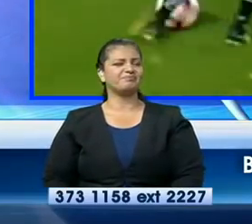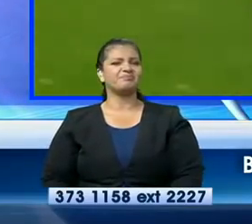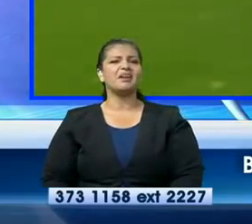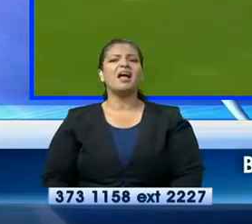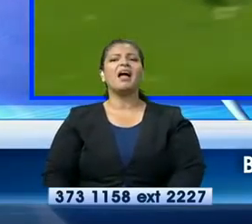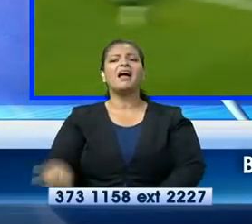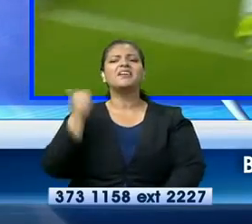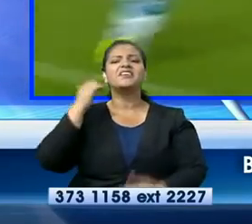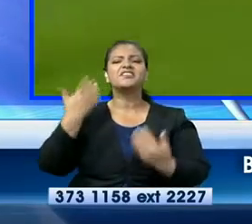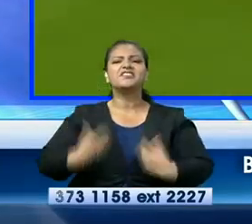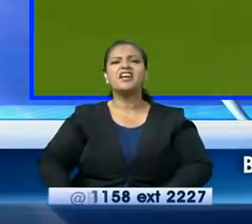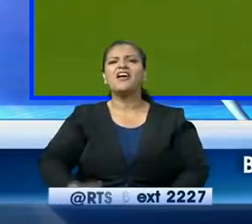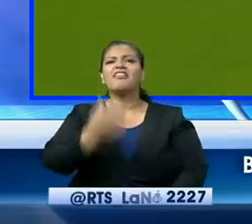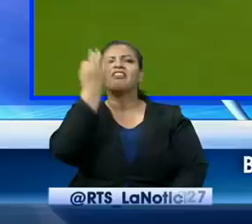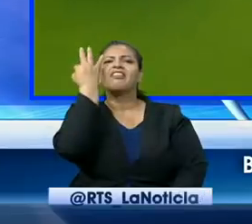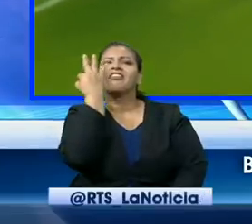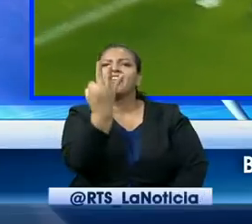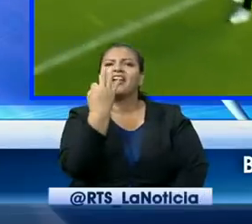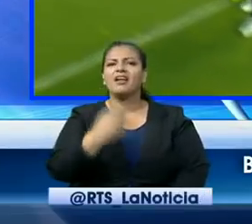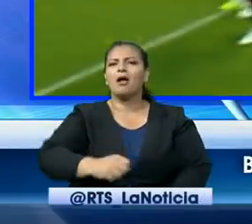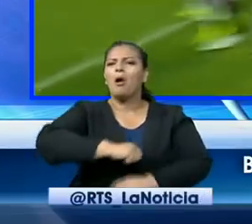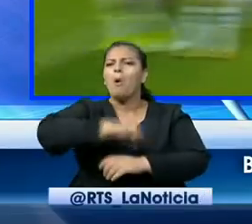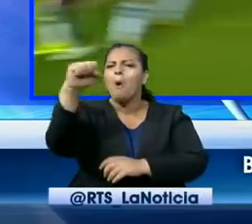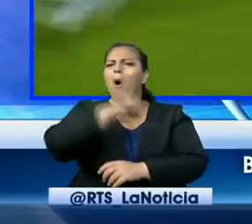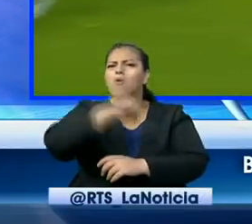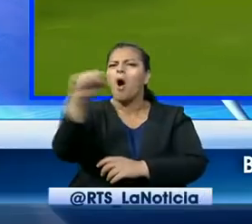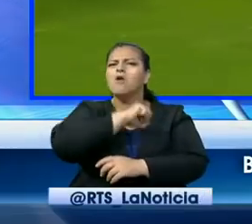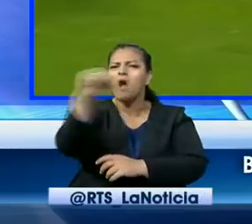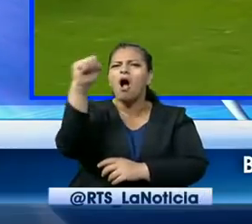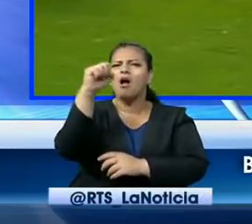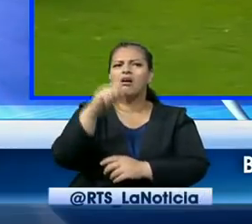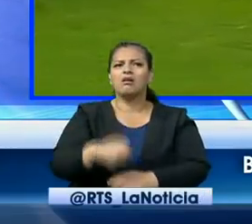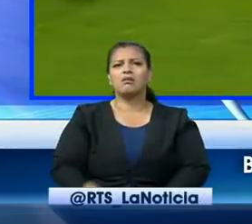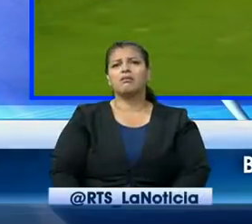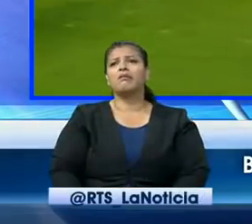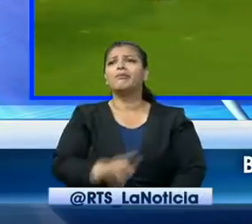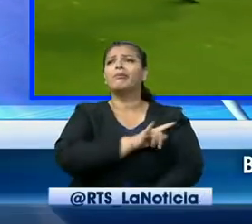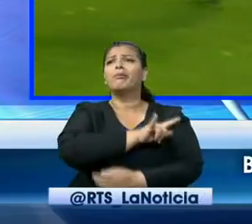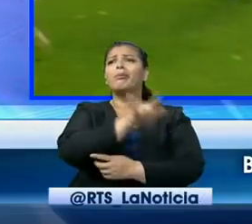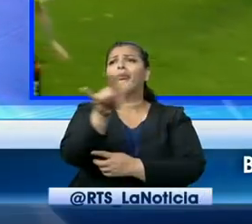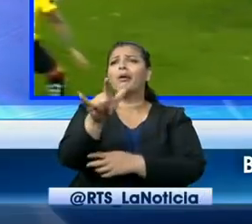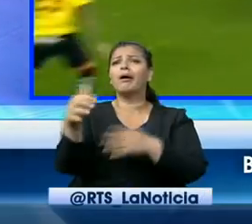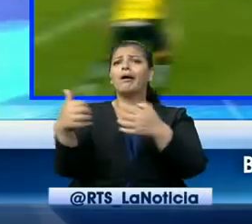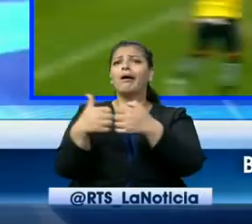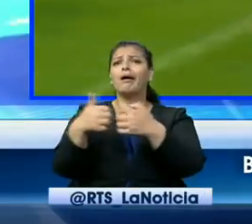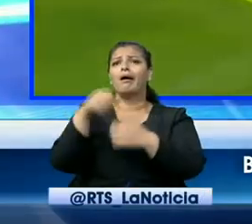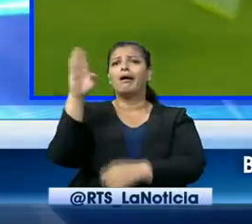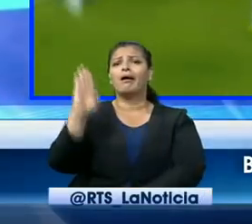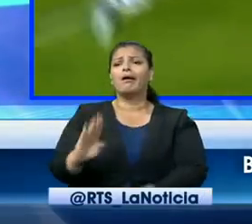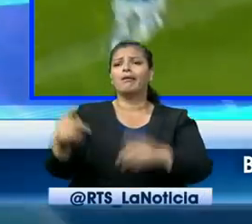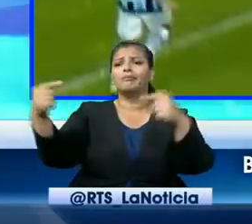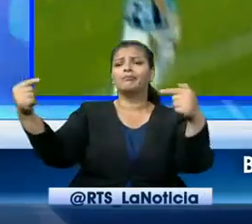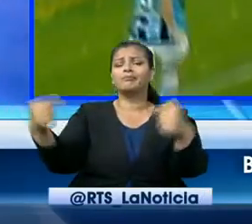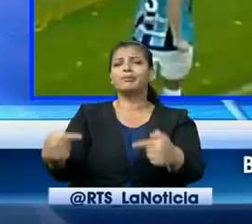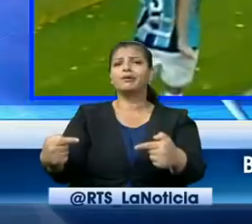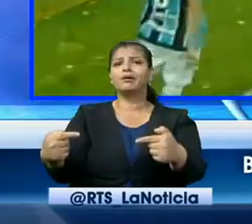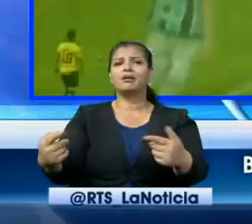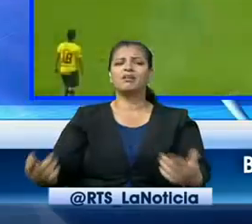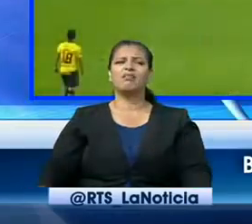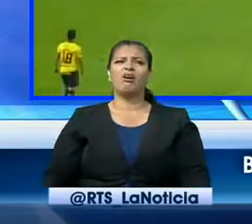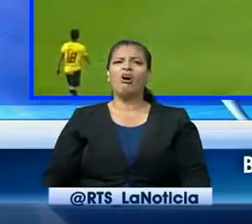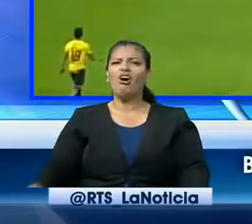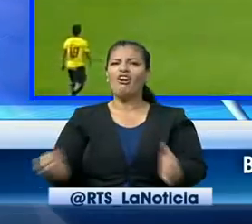6 también o sea con ese cuento que somos somos remontadores y todo este equipo jugando pues a con esa predisposición